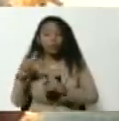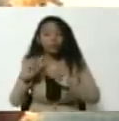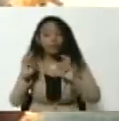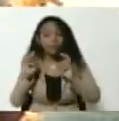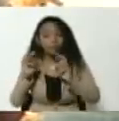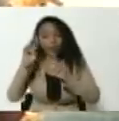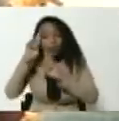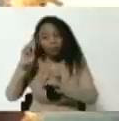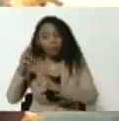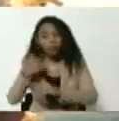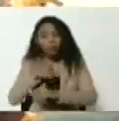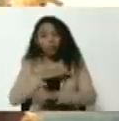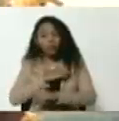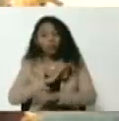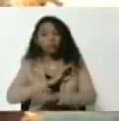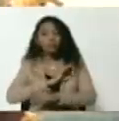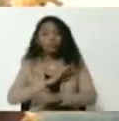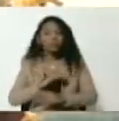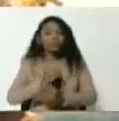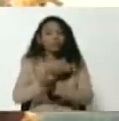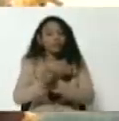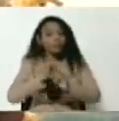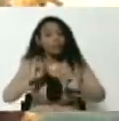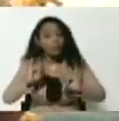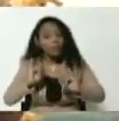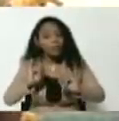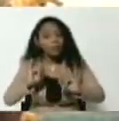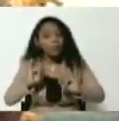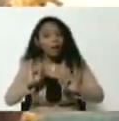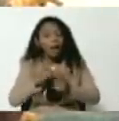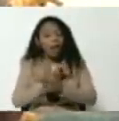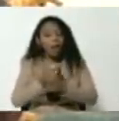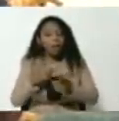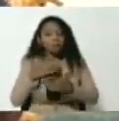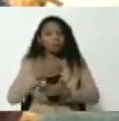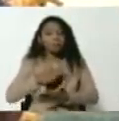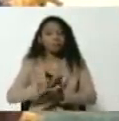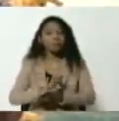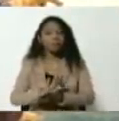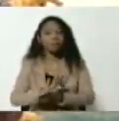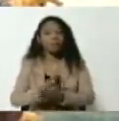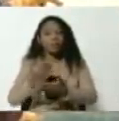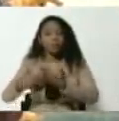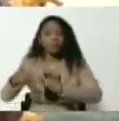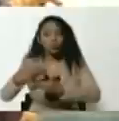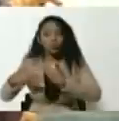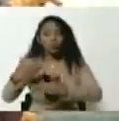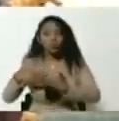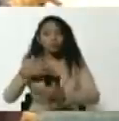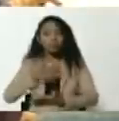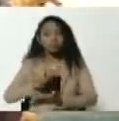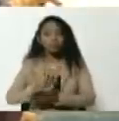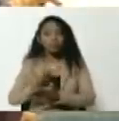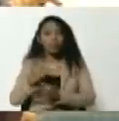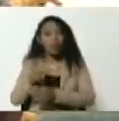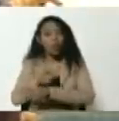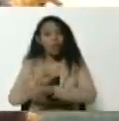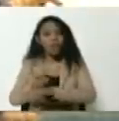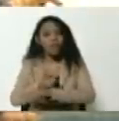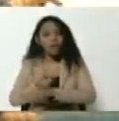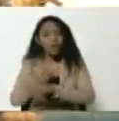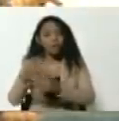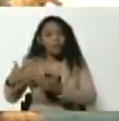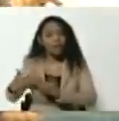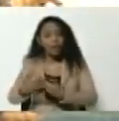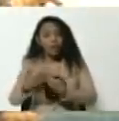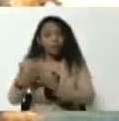nuestra soberanía, a nuestra independencia, a nuestro libre albedrío y a mantener relaciones de cordialidad con el gobierno de